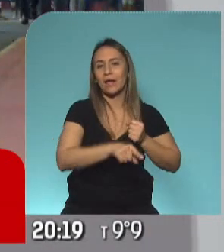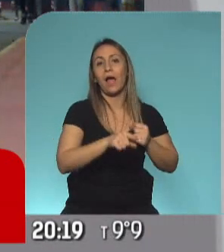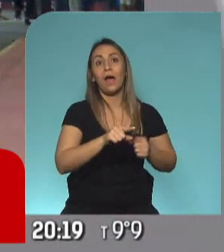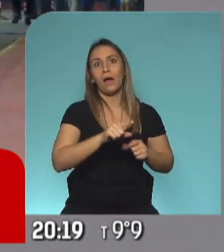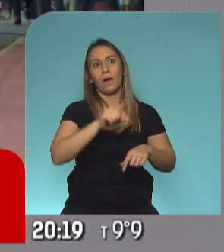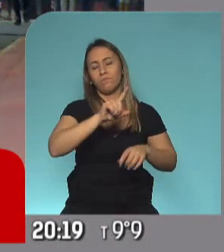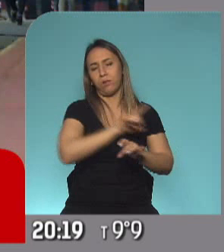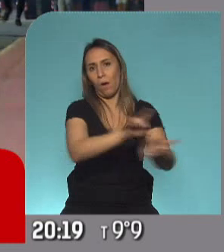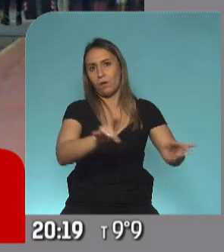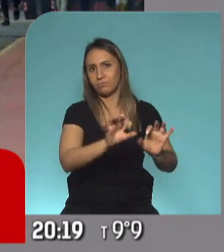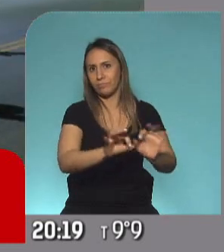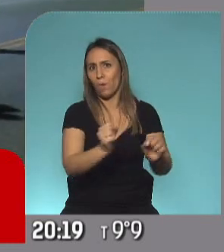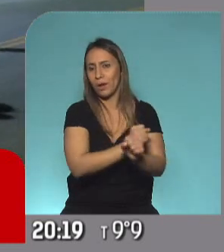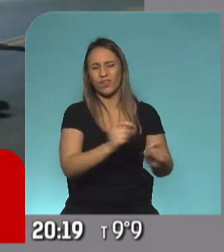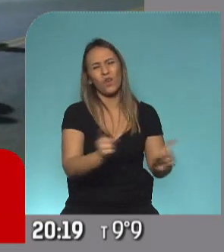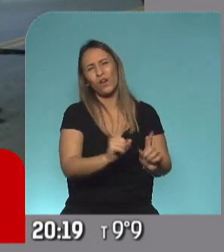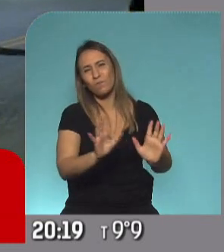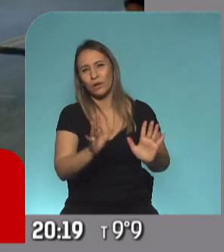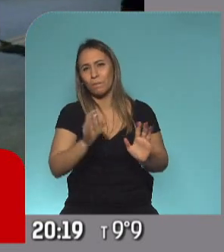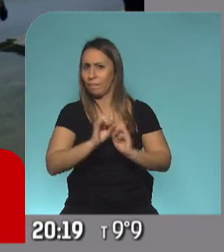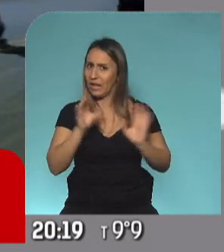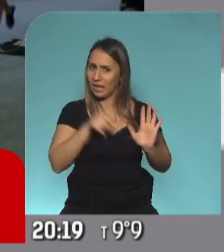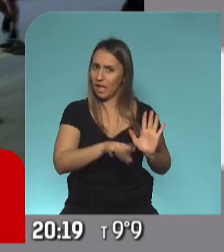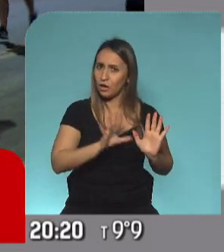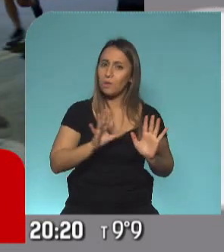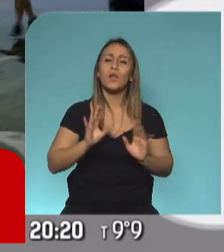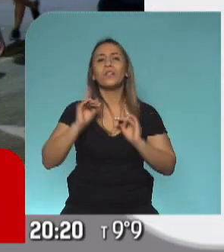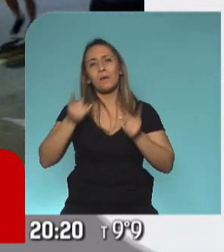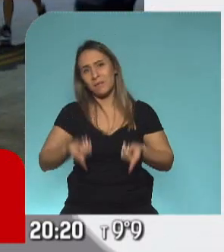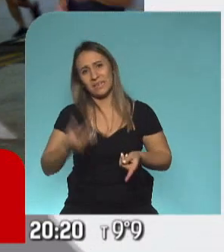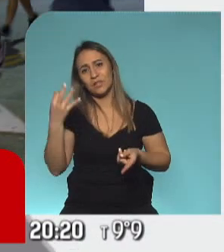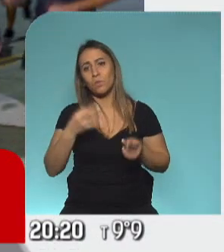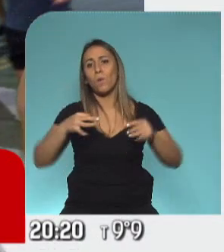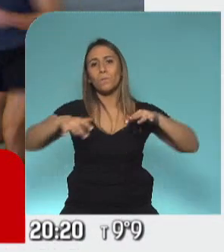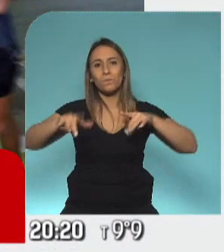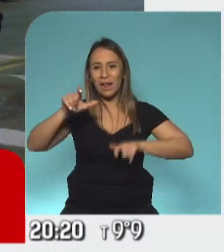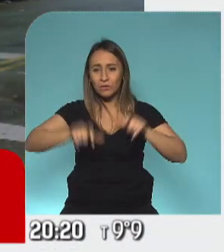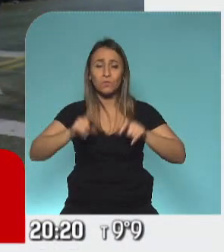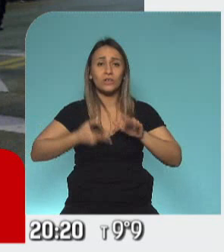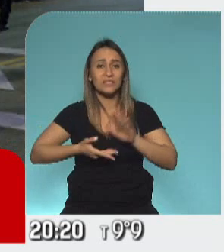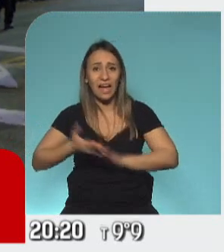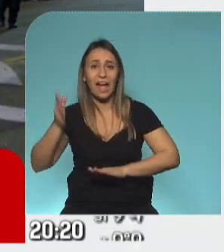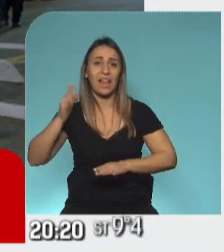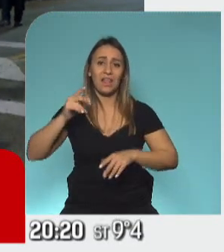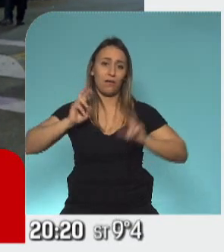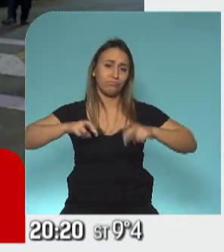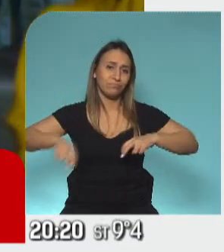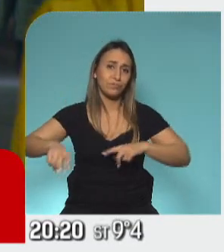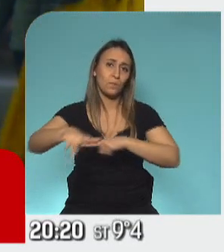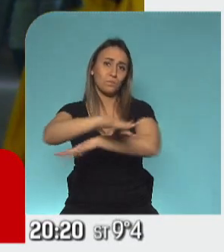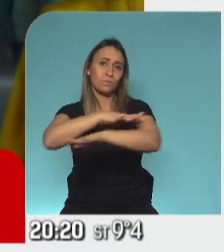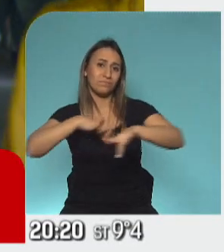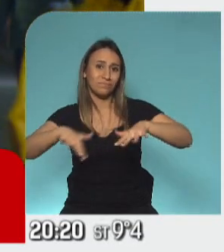contagiarse con coronavirus en la República Argentina, eso está clarísimo. El público también, sí. Seguramente el movimiento de esta gente también. Y hasta es un mensaje, me parece, ¿no?